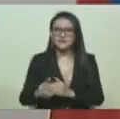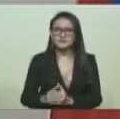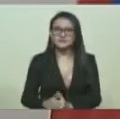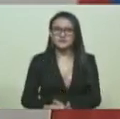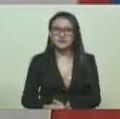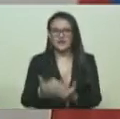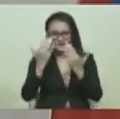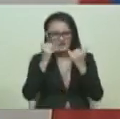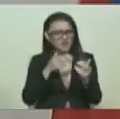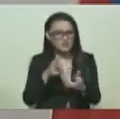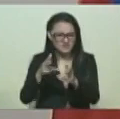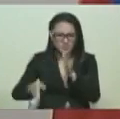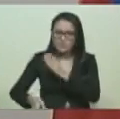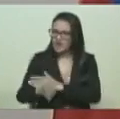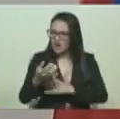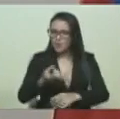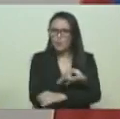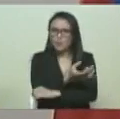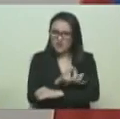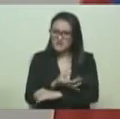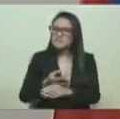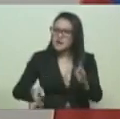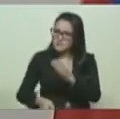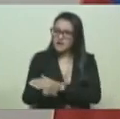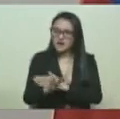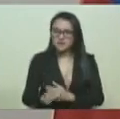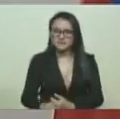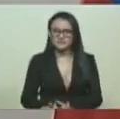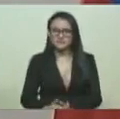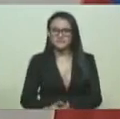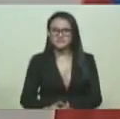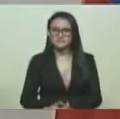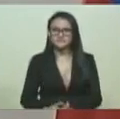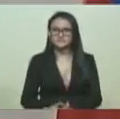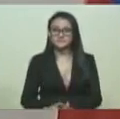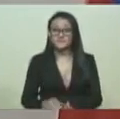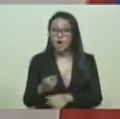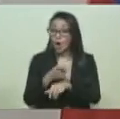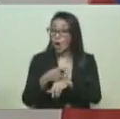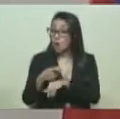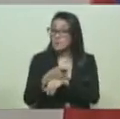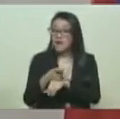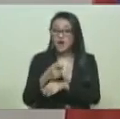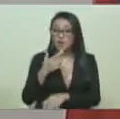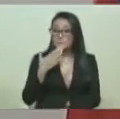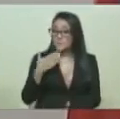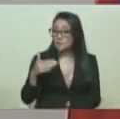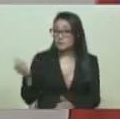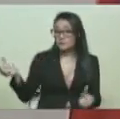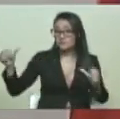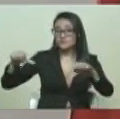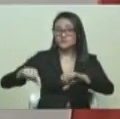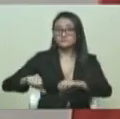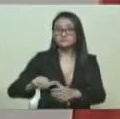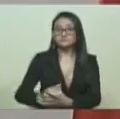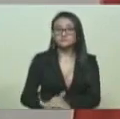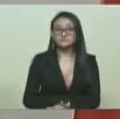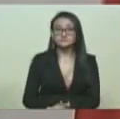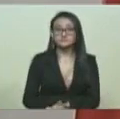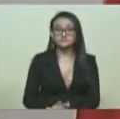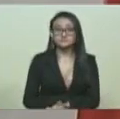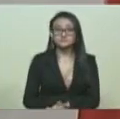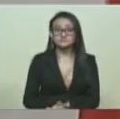al terrorismo, a la guarimba, con la promesa de que el gobierno iba a caer. Y resulta que